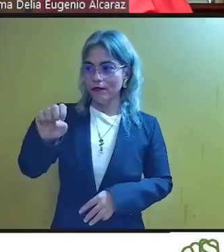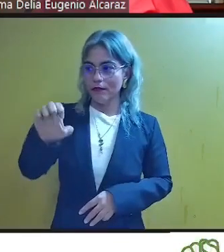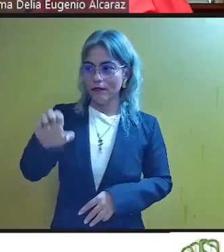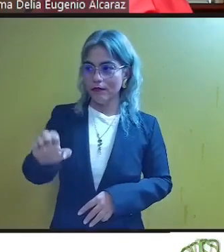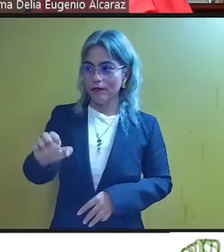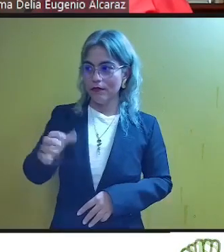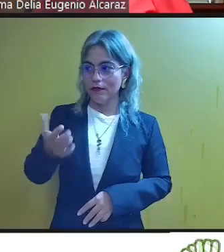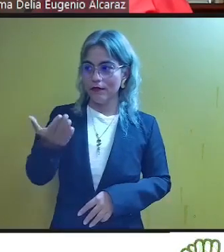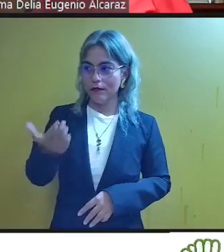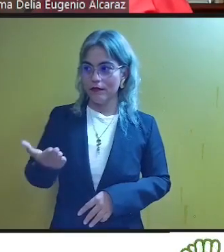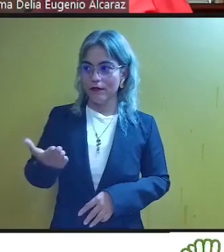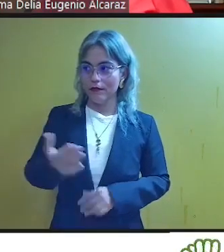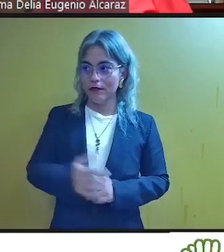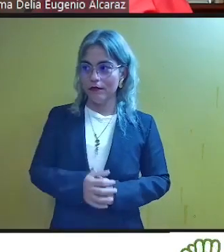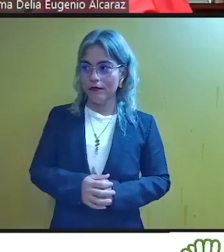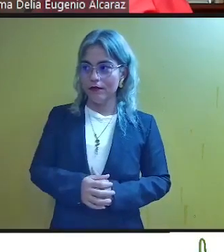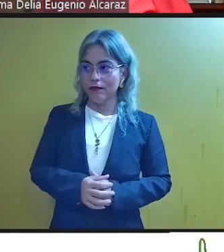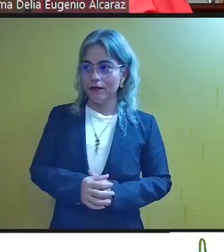respectivo, el cual